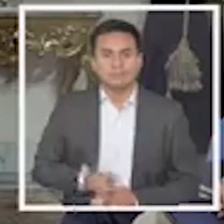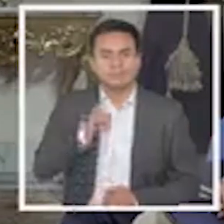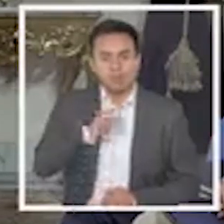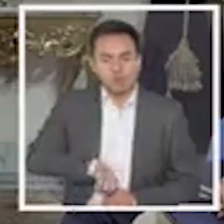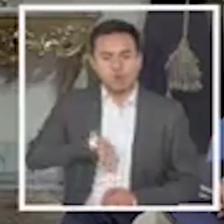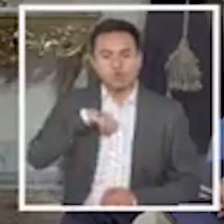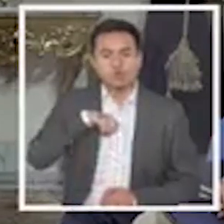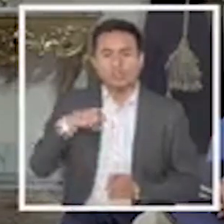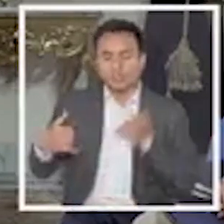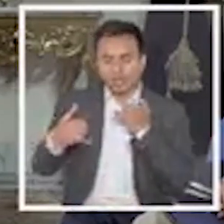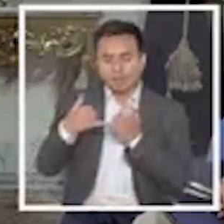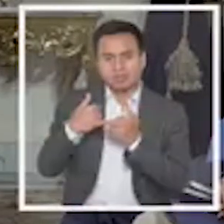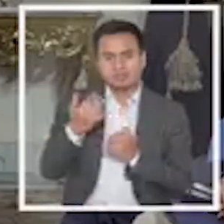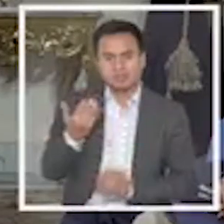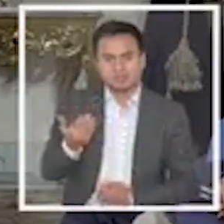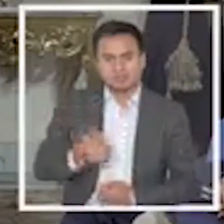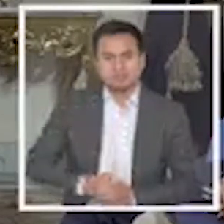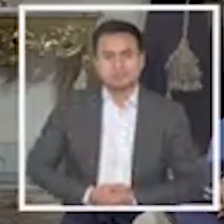tengo el orgullo de ser tu amigo.